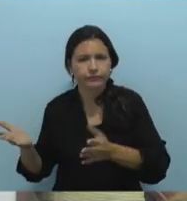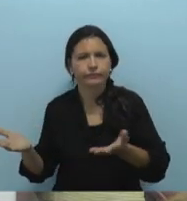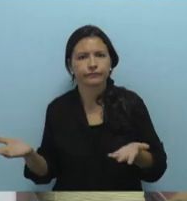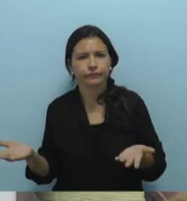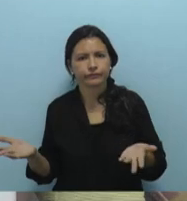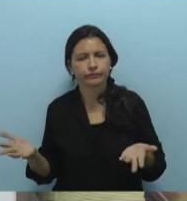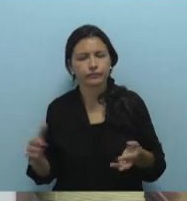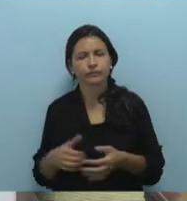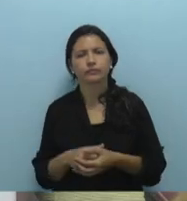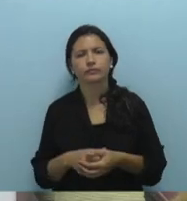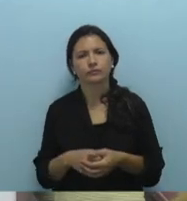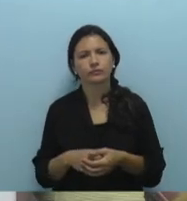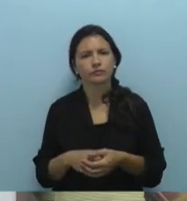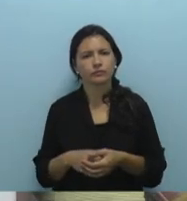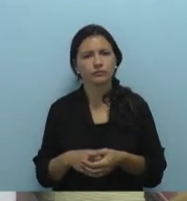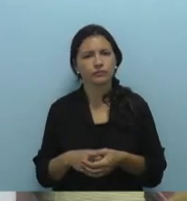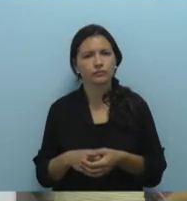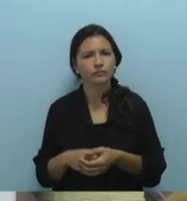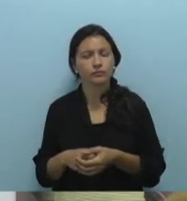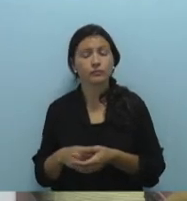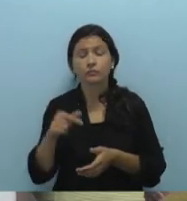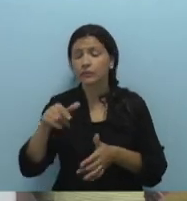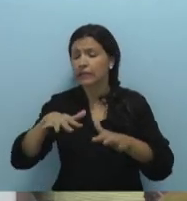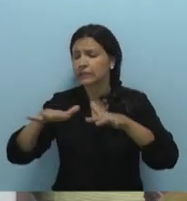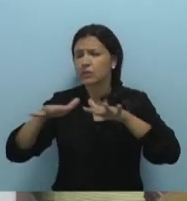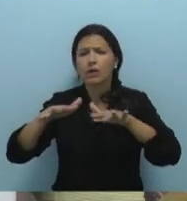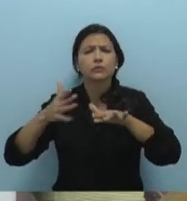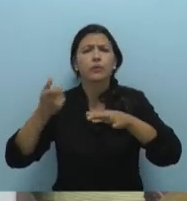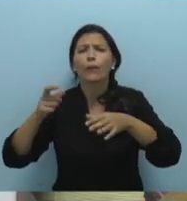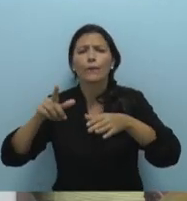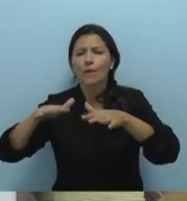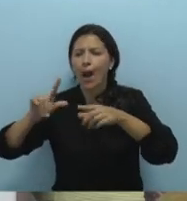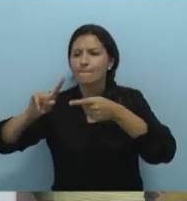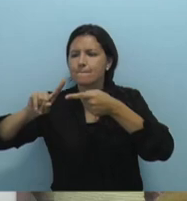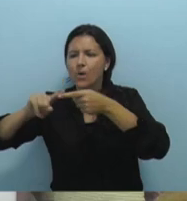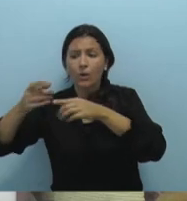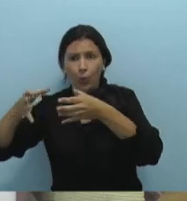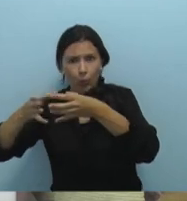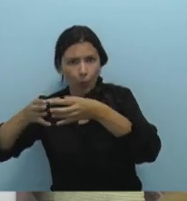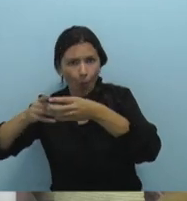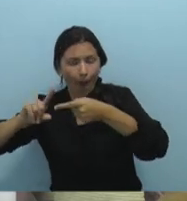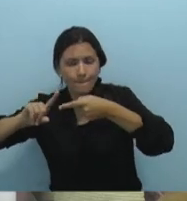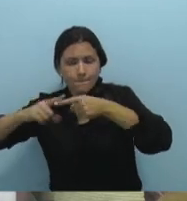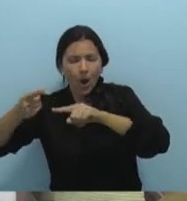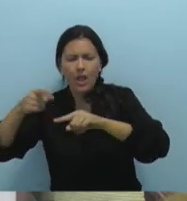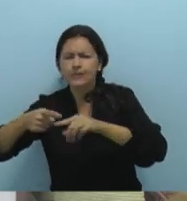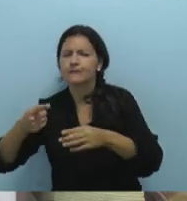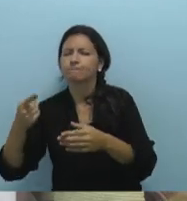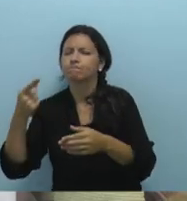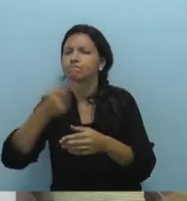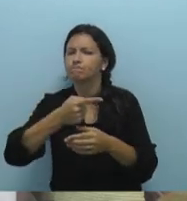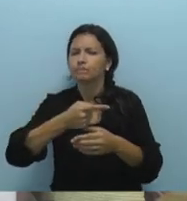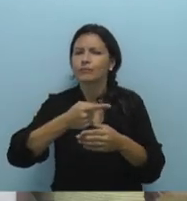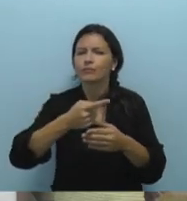una situación donde la política santafesina o sectores de la política santafesina vuelven a limitar